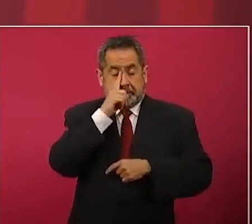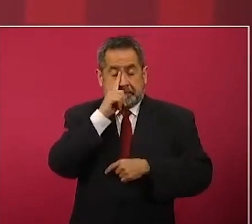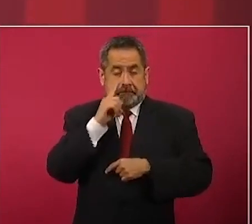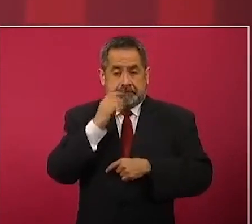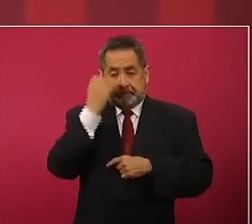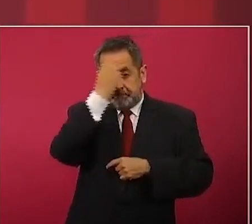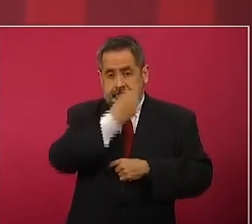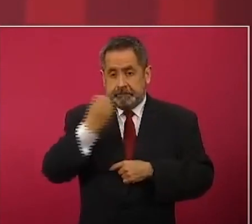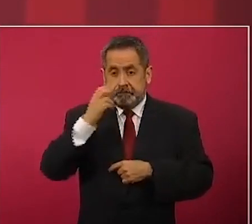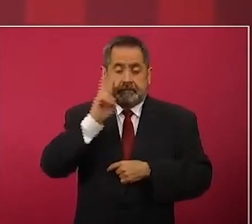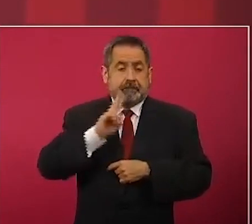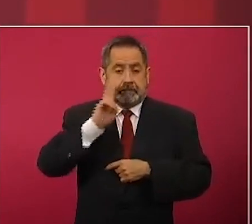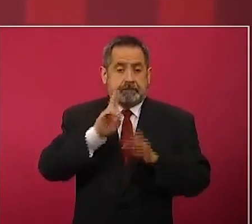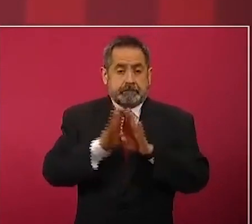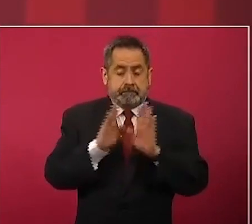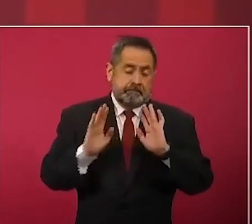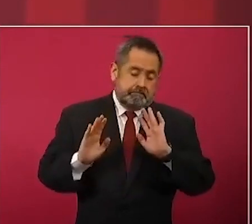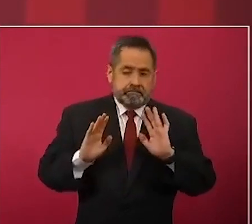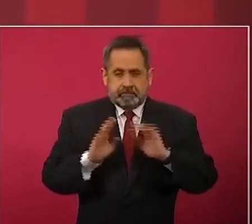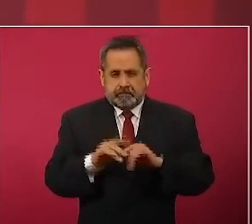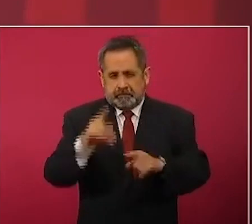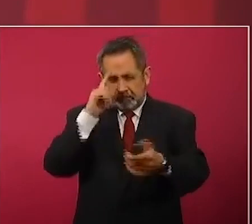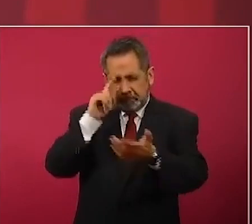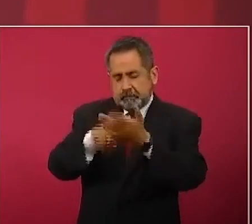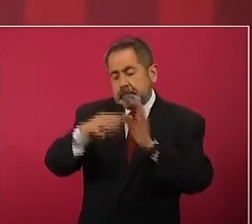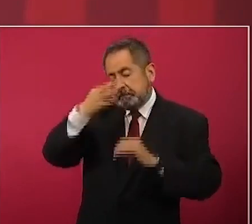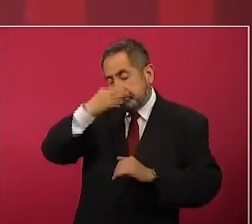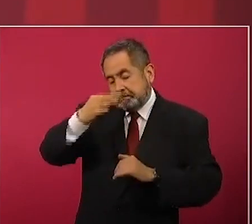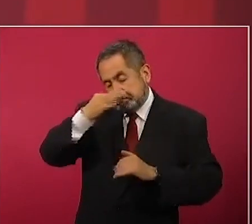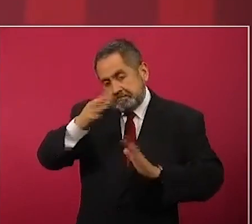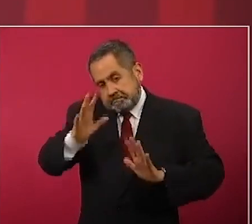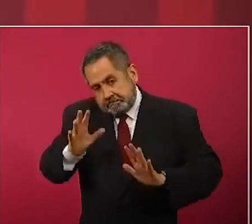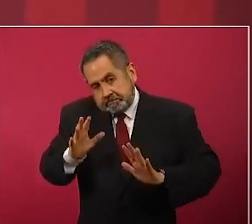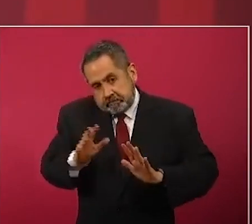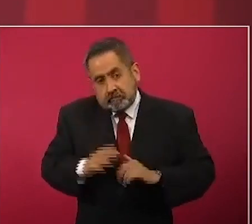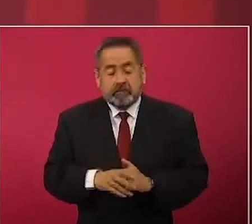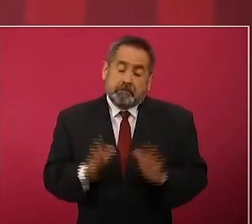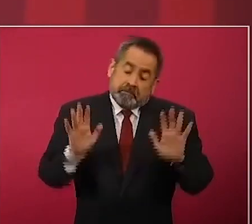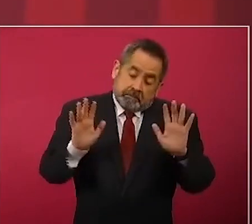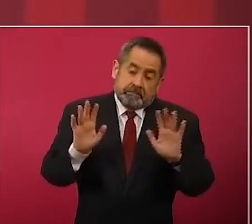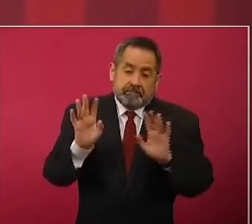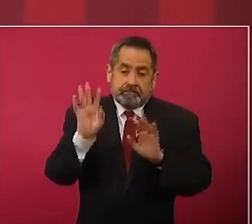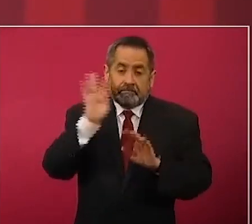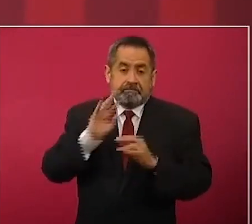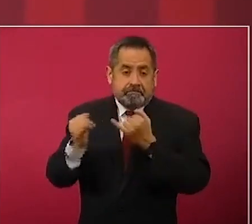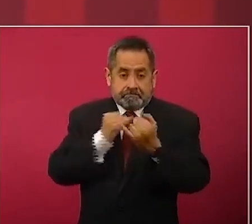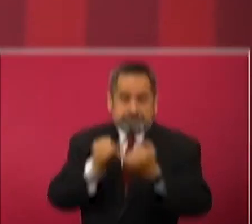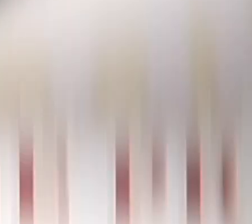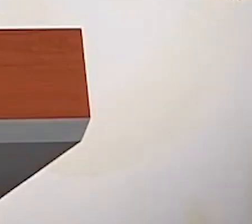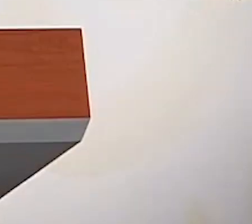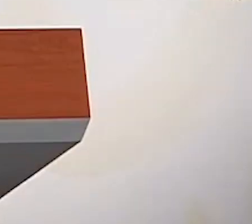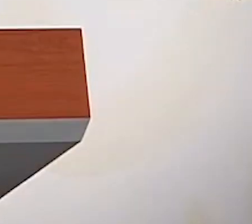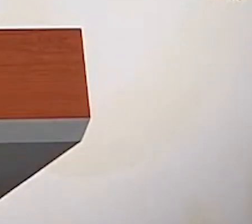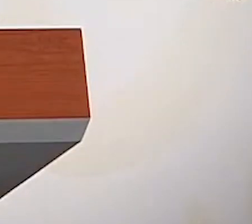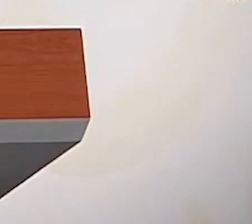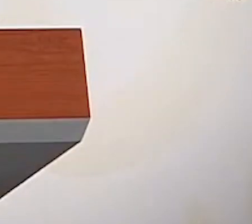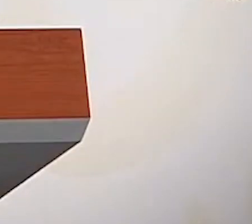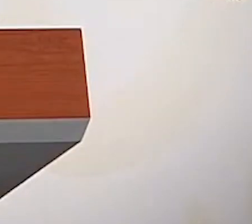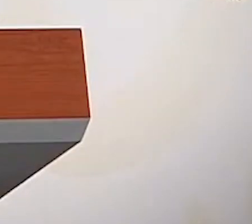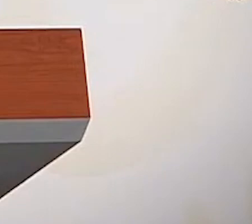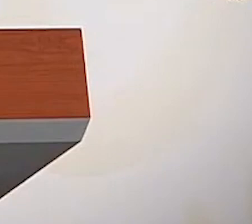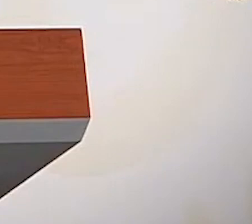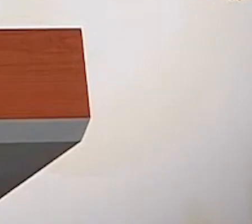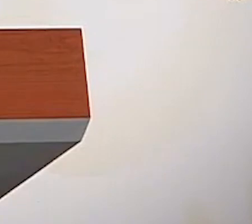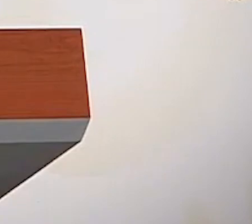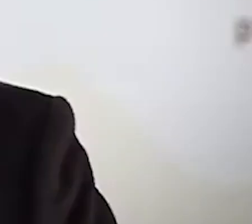pero yo creo que es gripe, de todas maneras. A cuidarse. Y a pesar de la